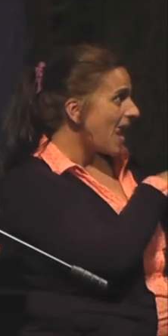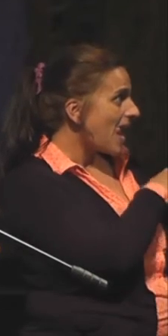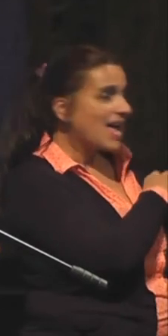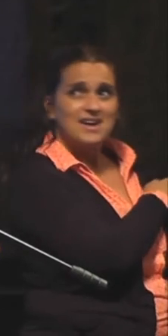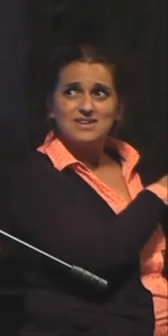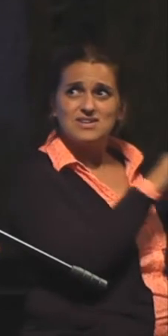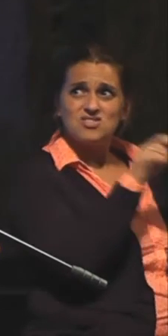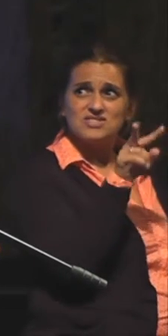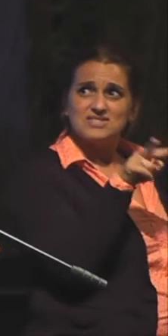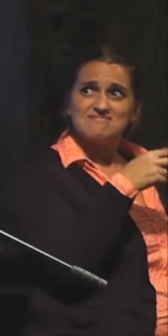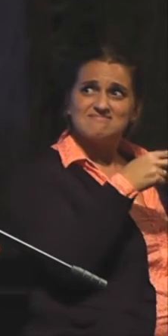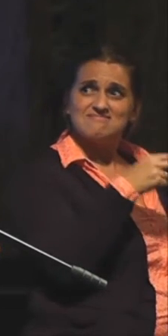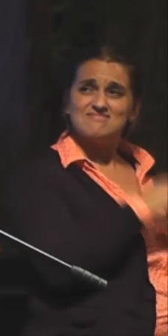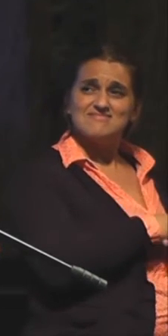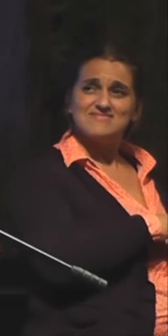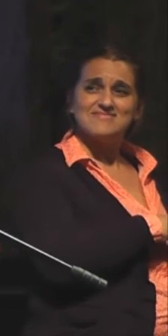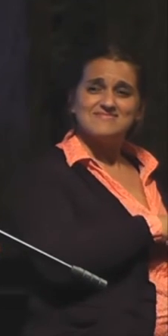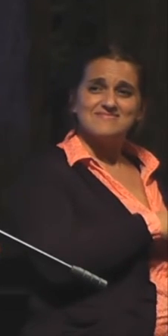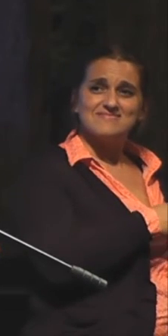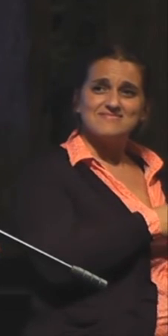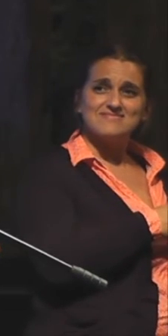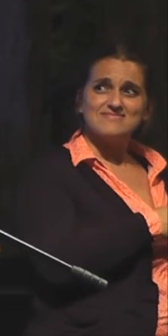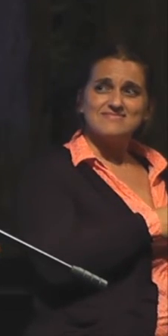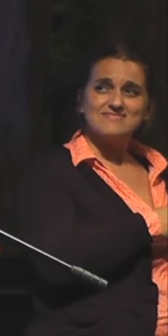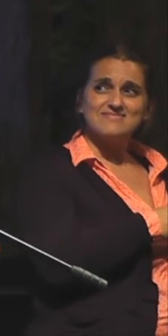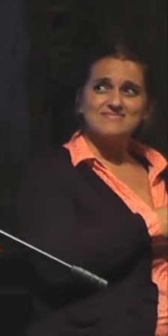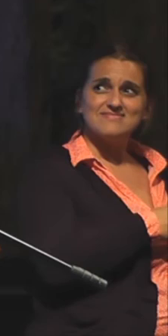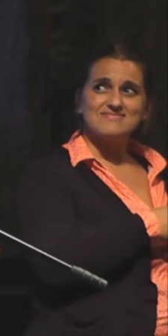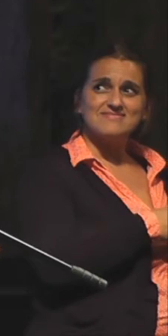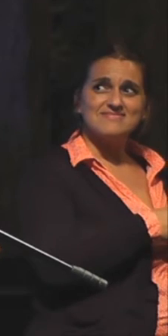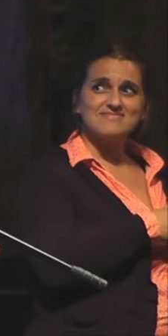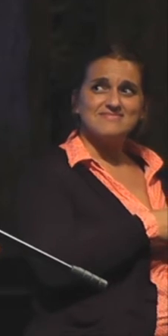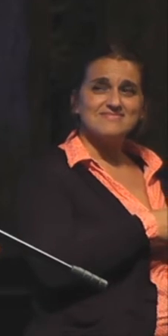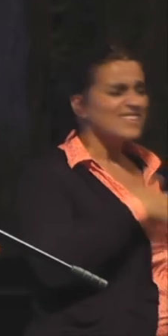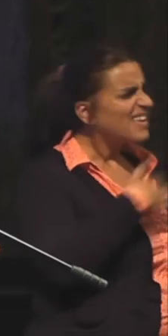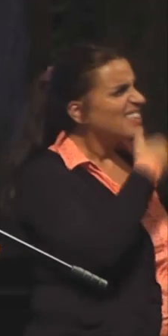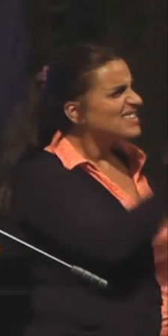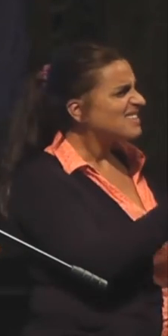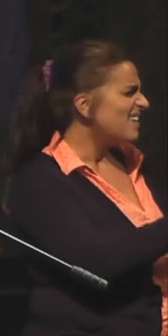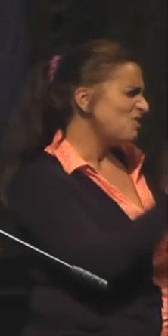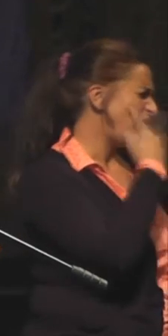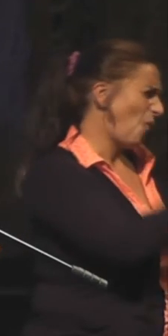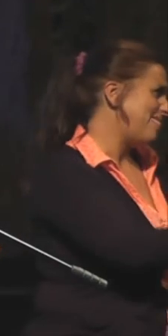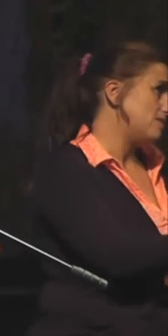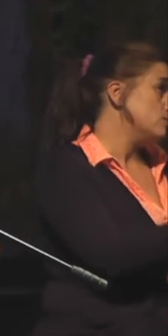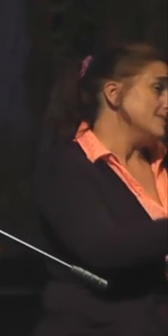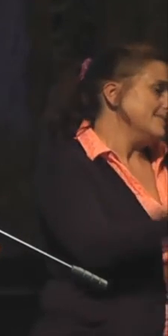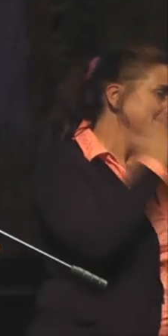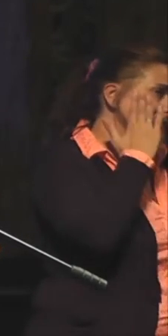he quedado ortiz y la calle ahí y le dice se dio cuenta de que venía ya